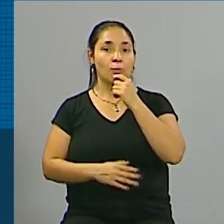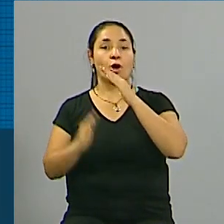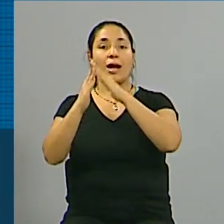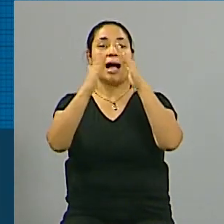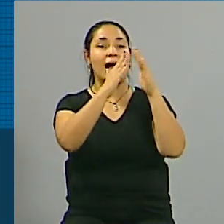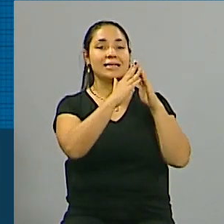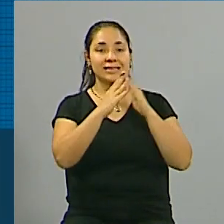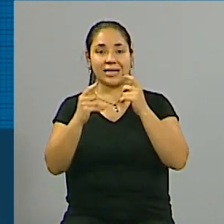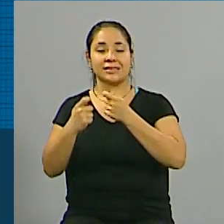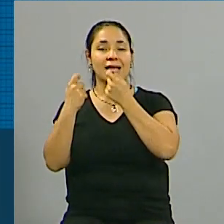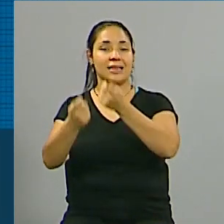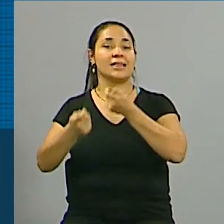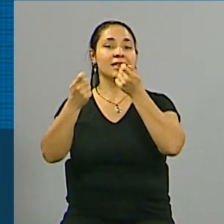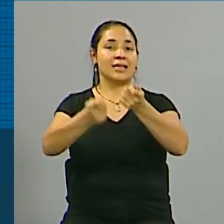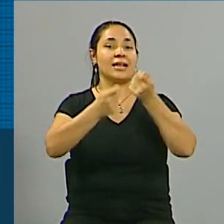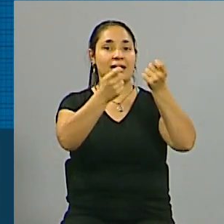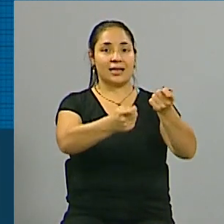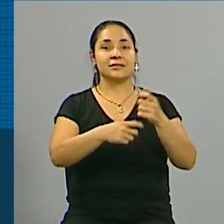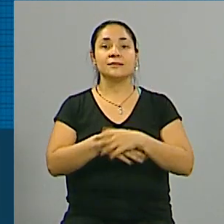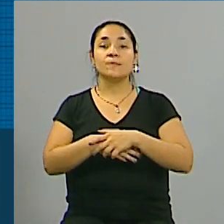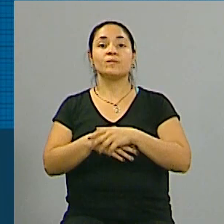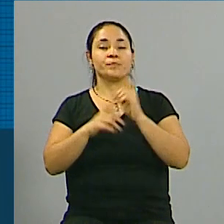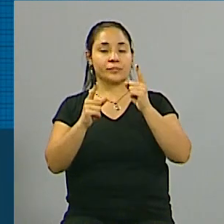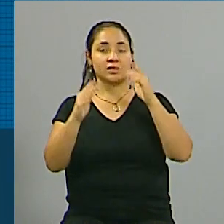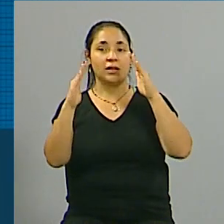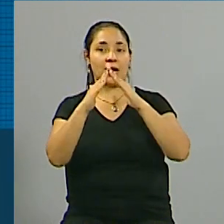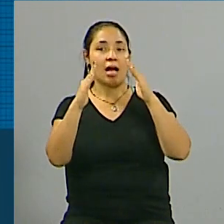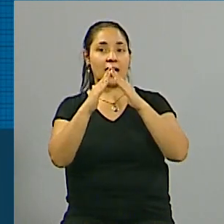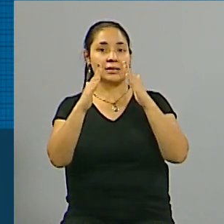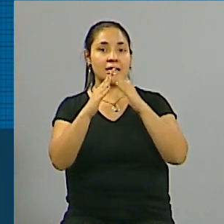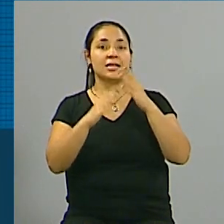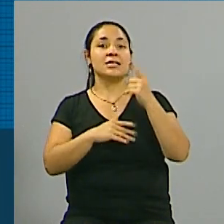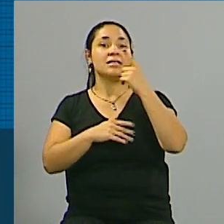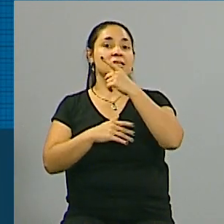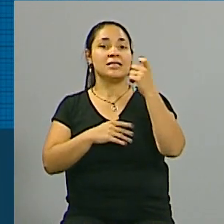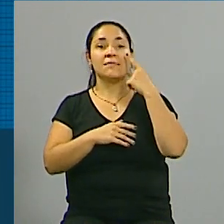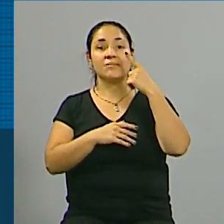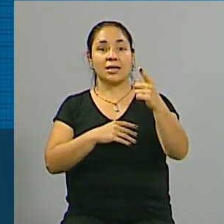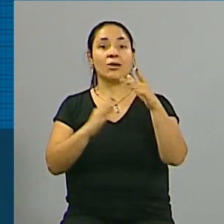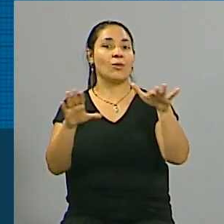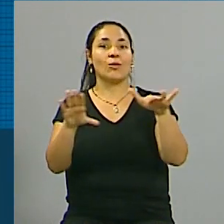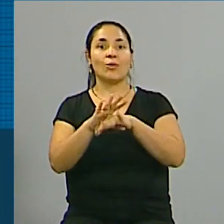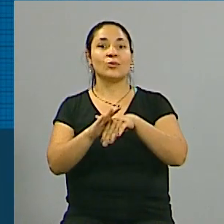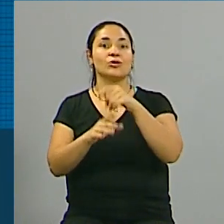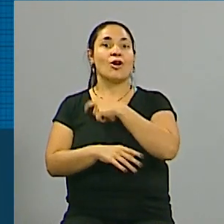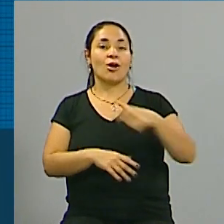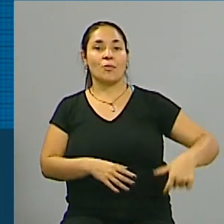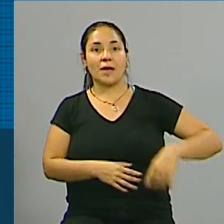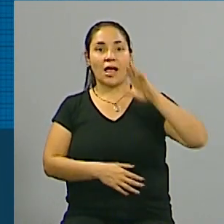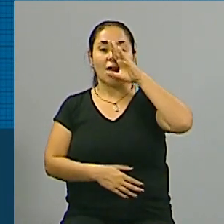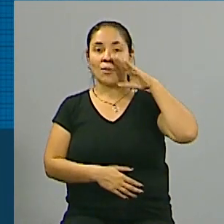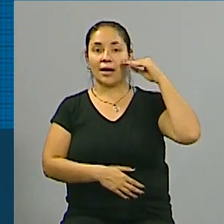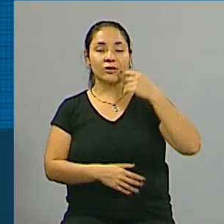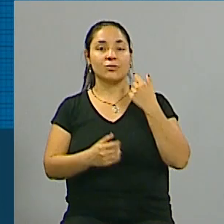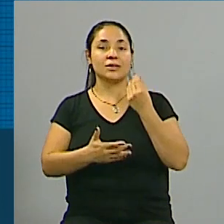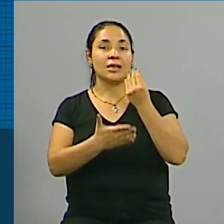de hecho fue todo un suceso la entrega de la vivienda número 100.000 durante la gestión de Alberto Fernández, y por eso hacía referencia de que,